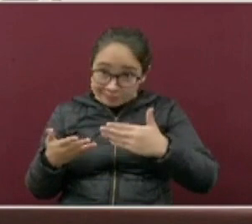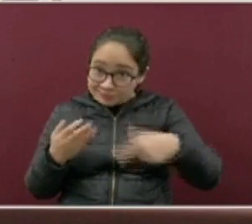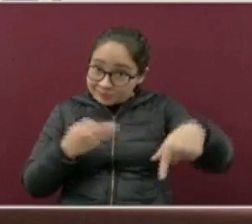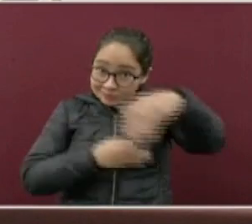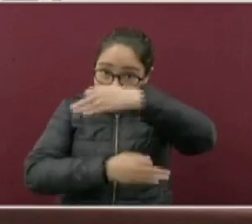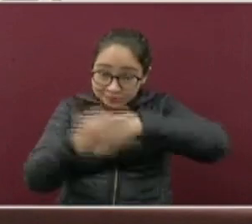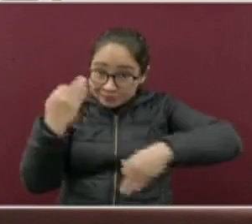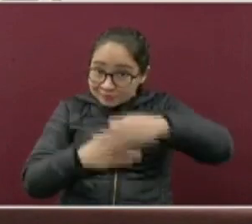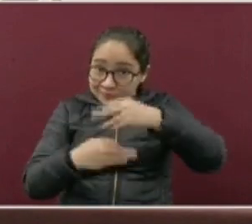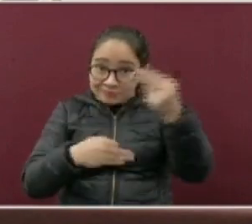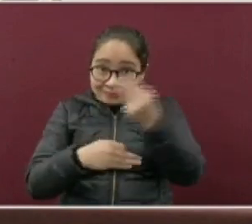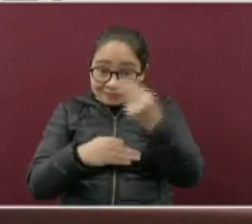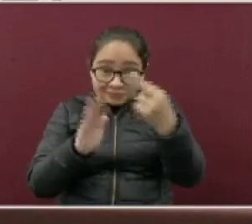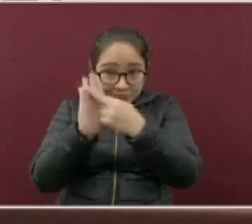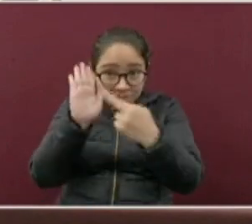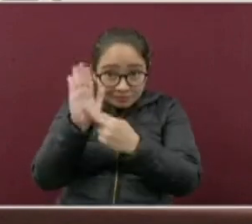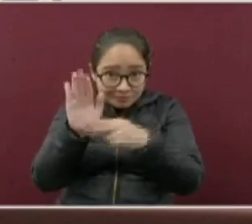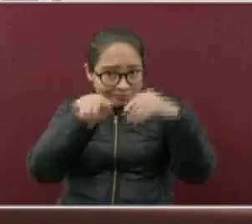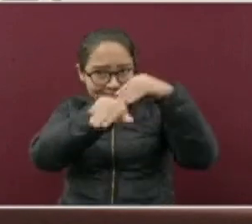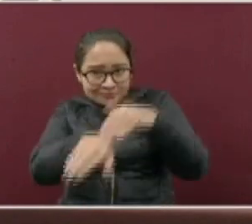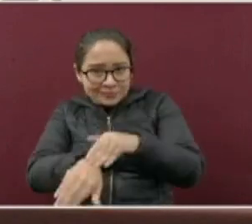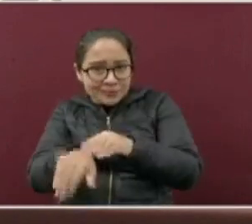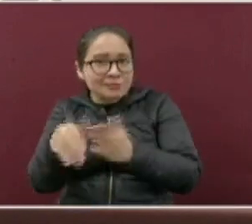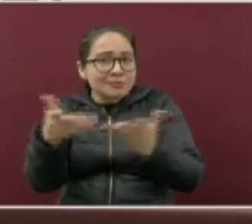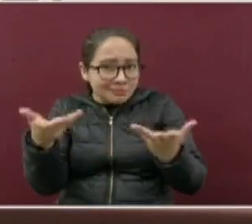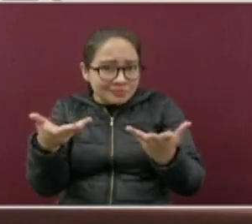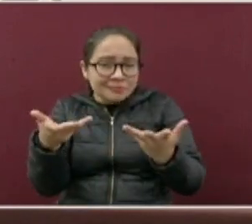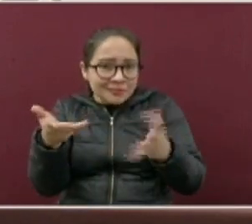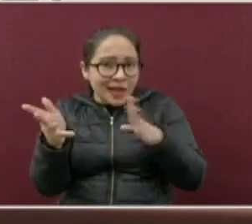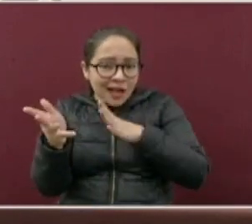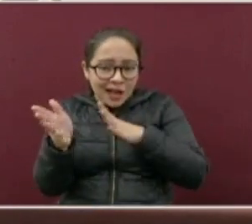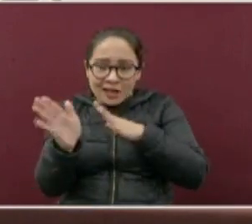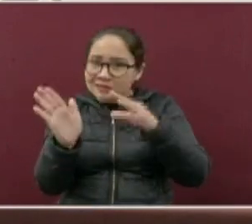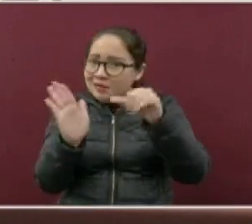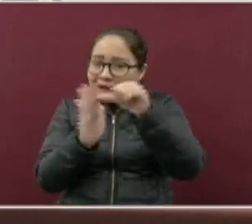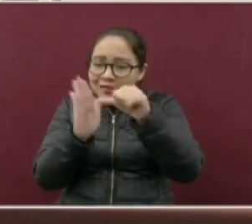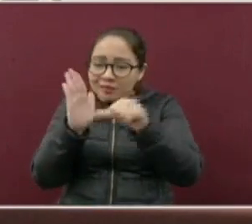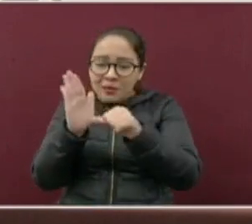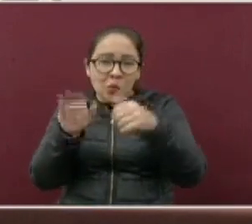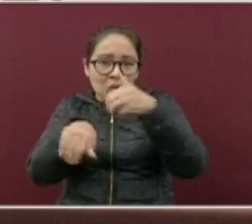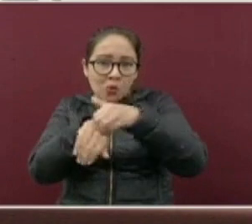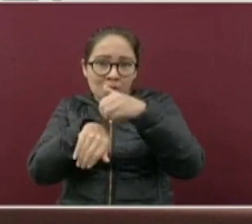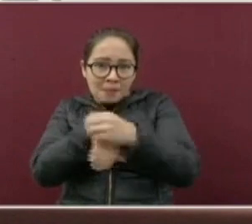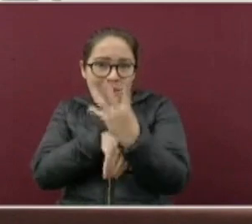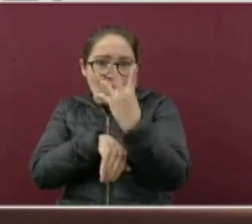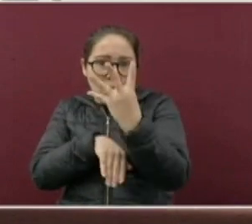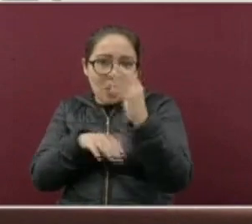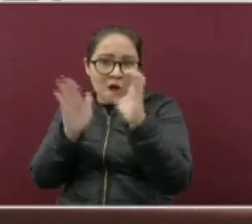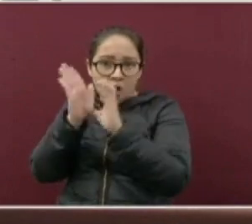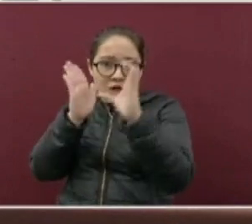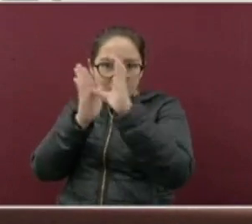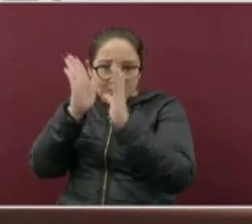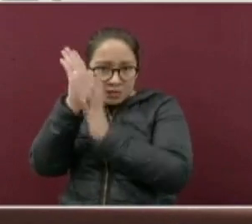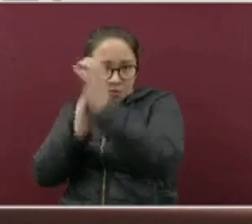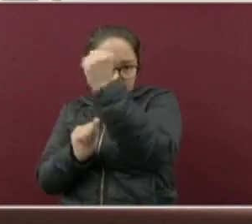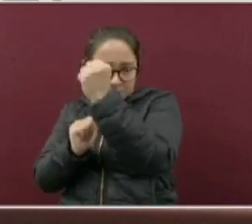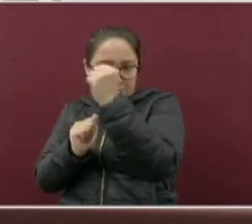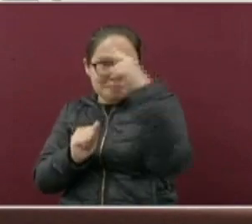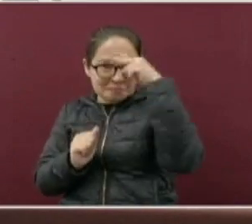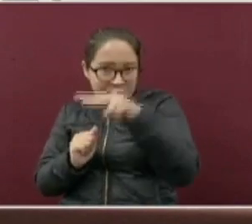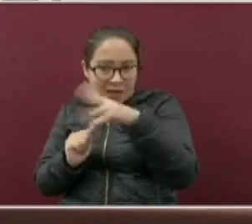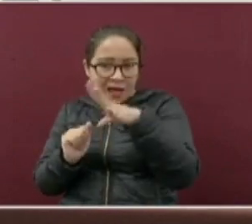valer, proteger el derecho a la salud, que está establecido en el artículo 4 de la Constitución mexicana, que